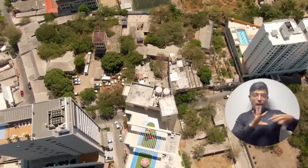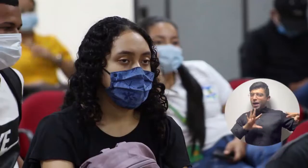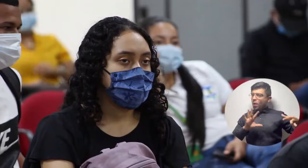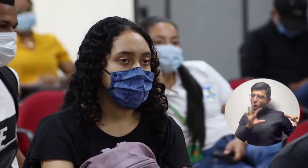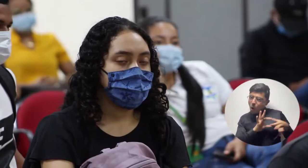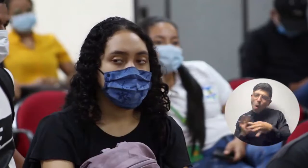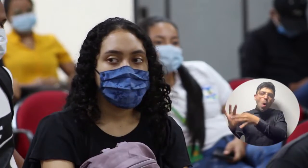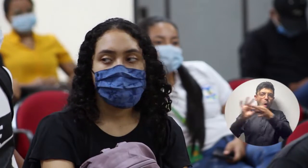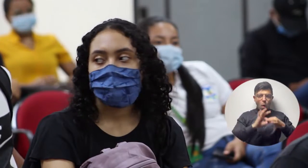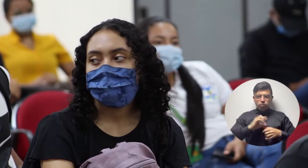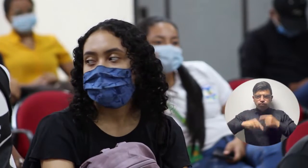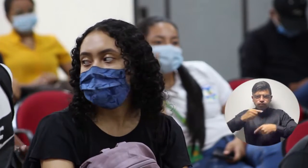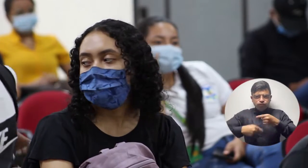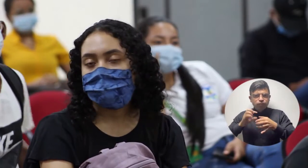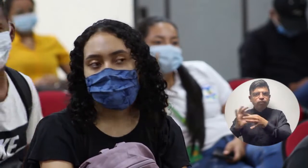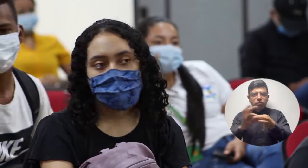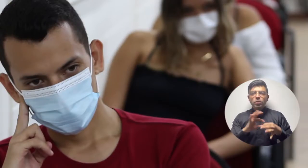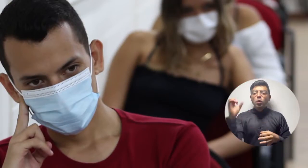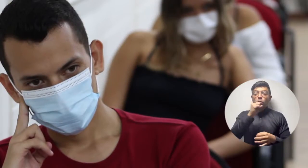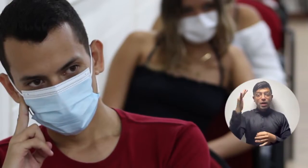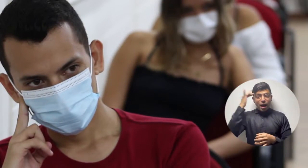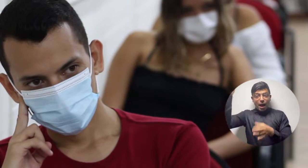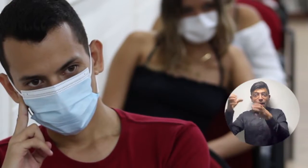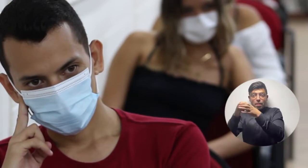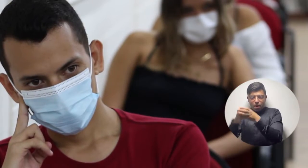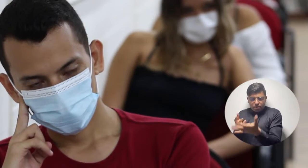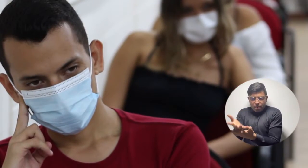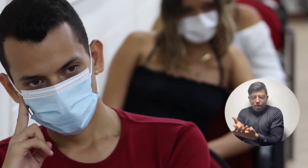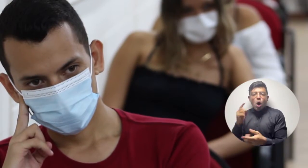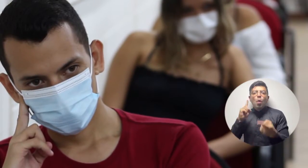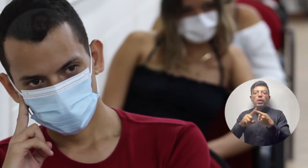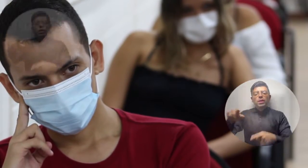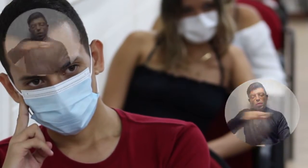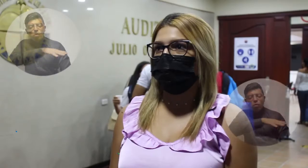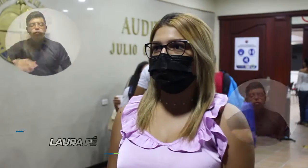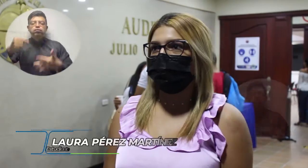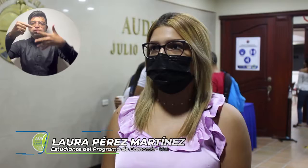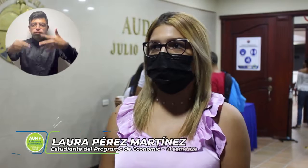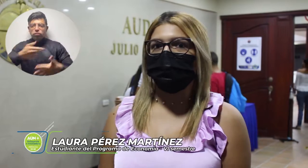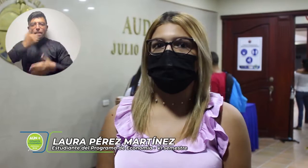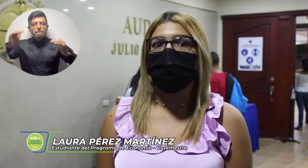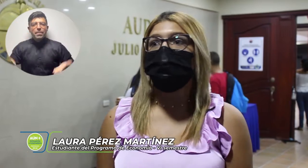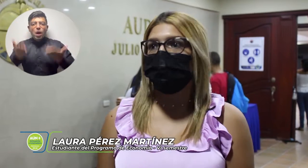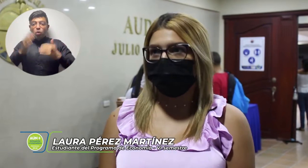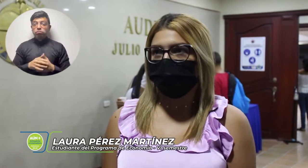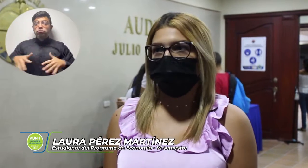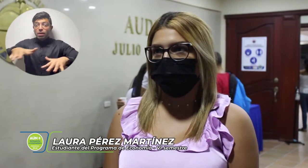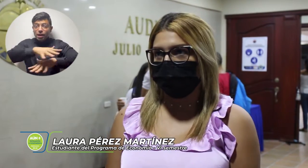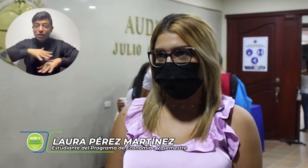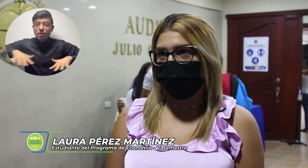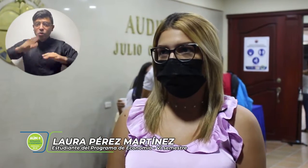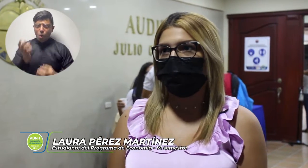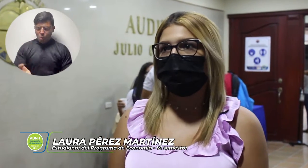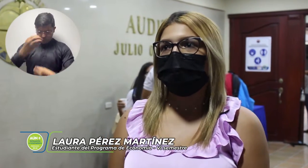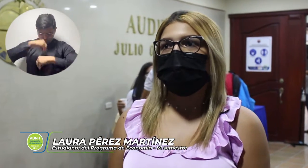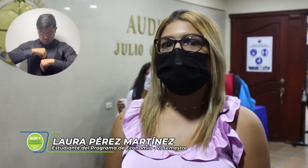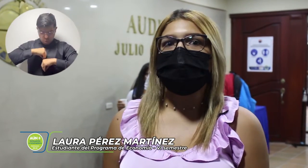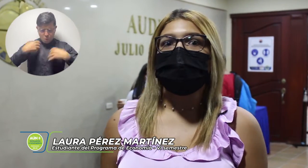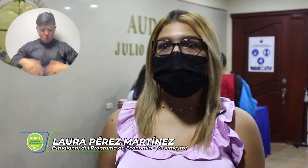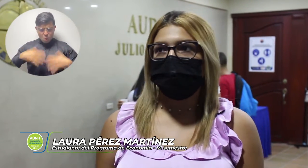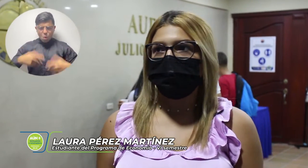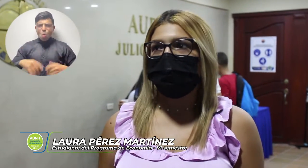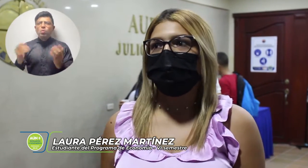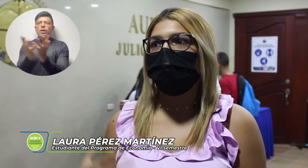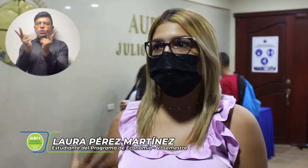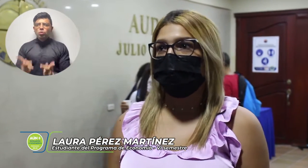y la investigación se pueda aportar a que las condiciones de nuestro territorio puedan mejorar. Siento que estos espacios de verdad nos nutren como estudiantes